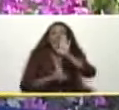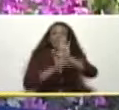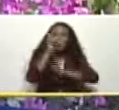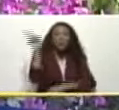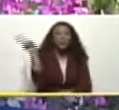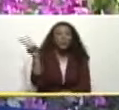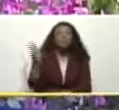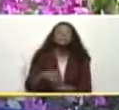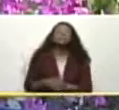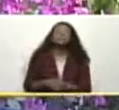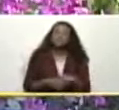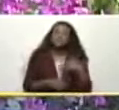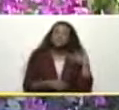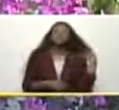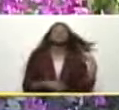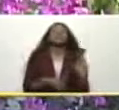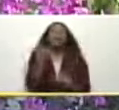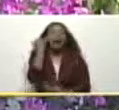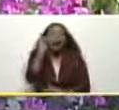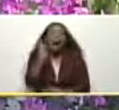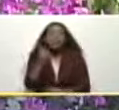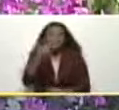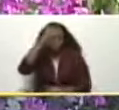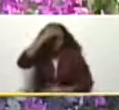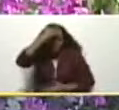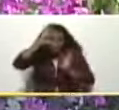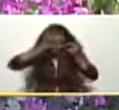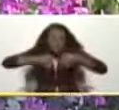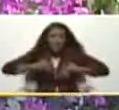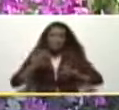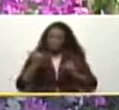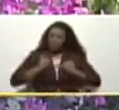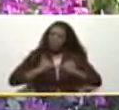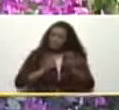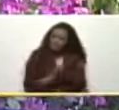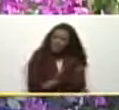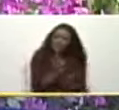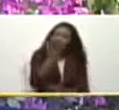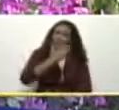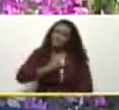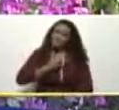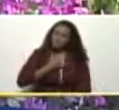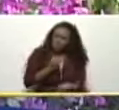país. Tenemos que creer en nosotros mismos.